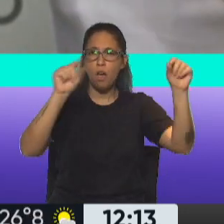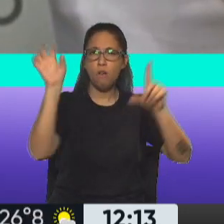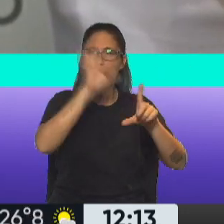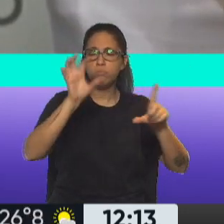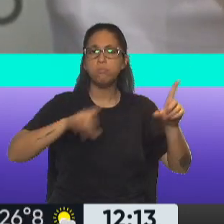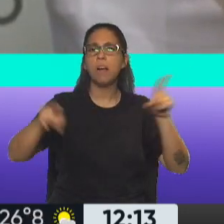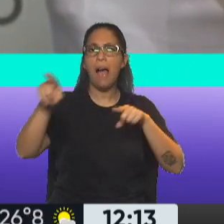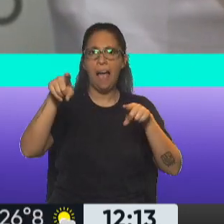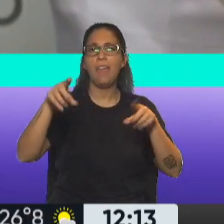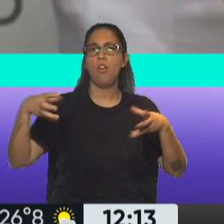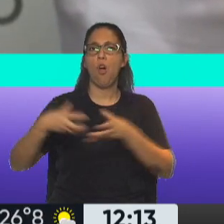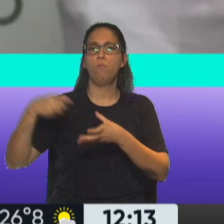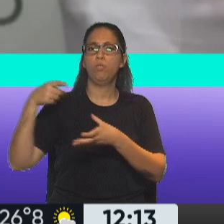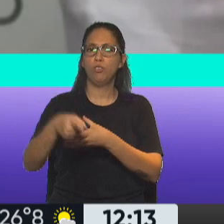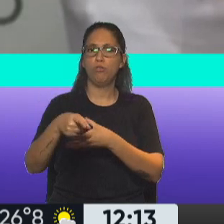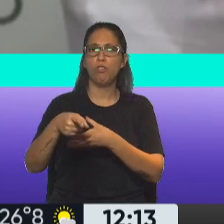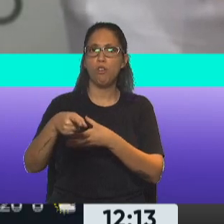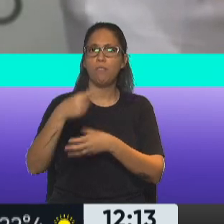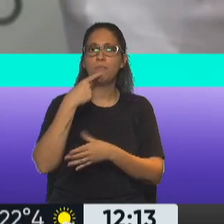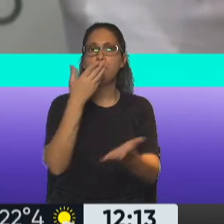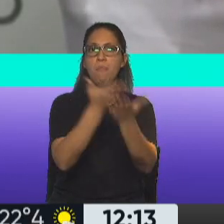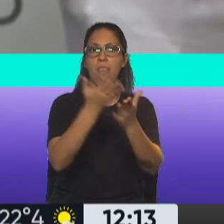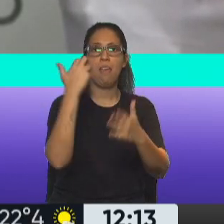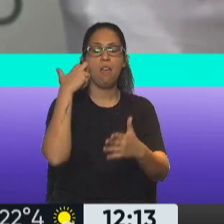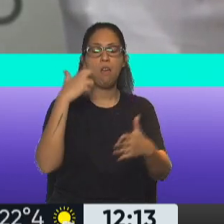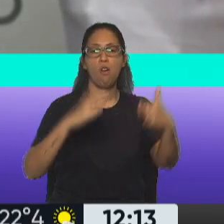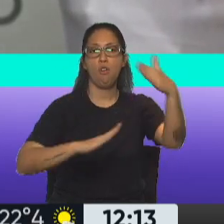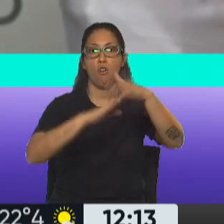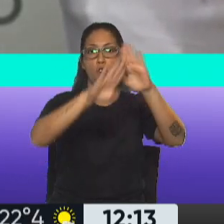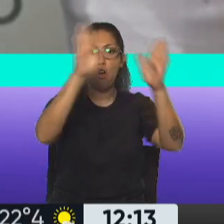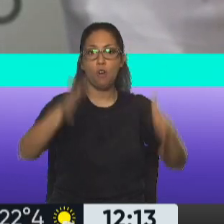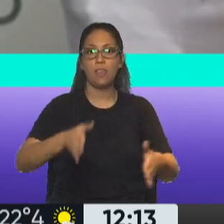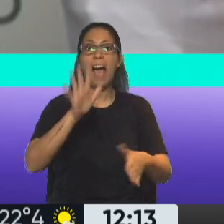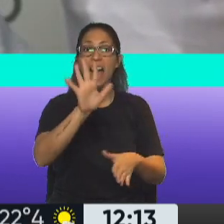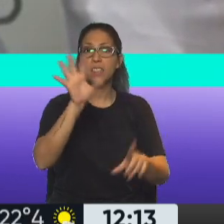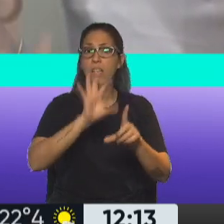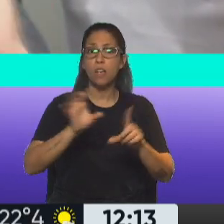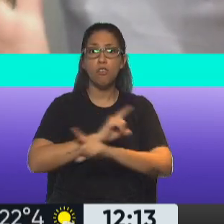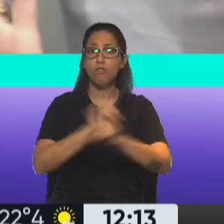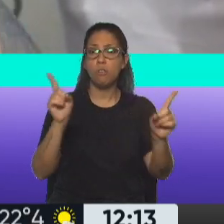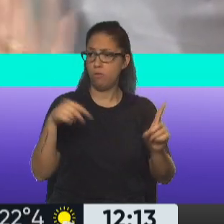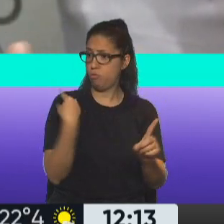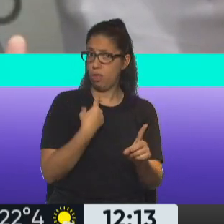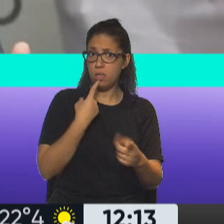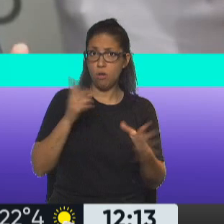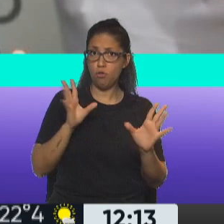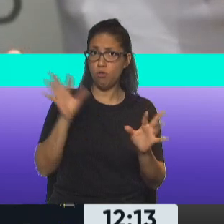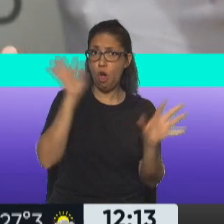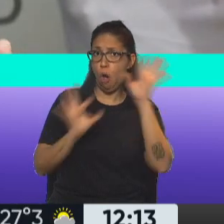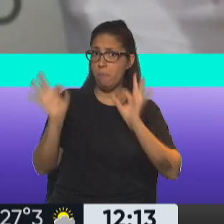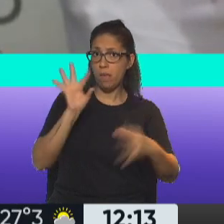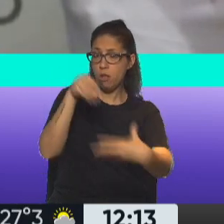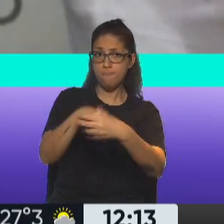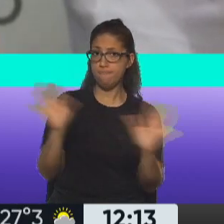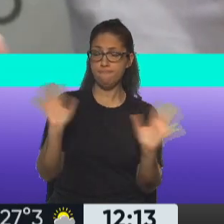la oposición plantea a la Corte de que no se podían hacer las sesiones remotas y la Corte dice, no, nosotros no podemos opinar en